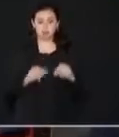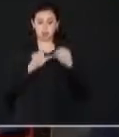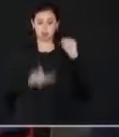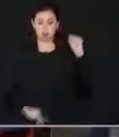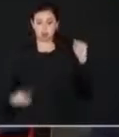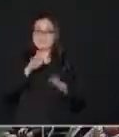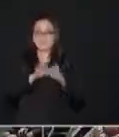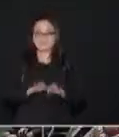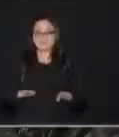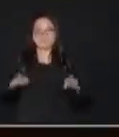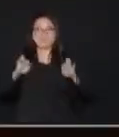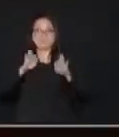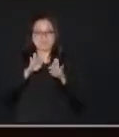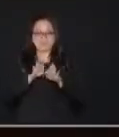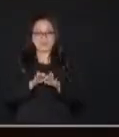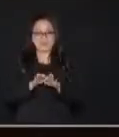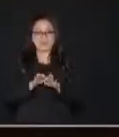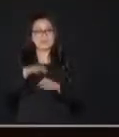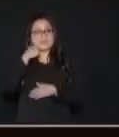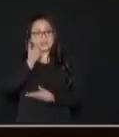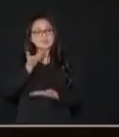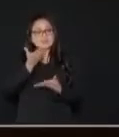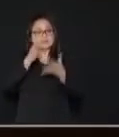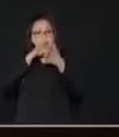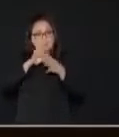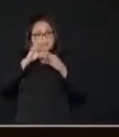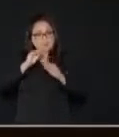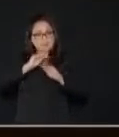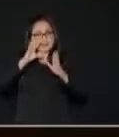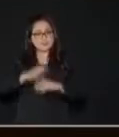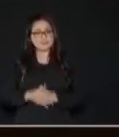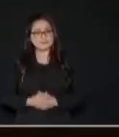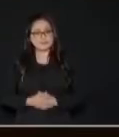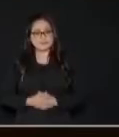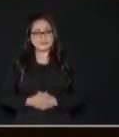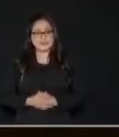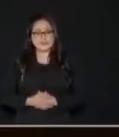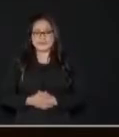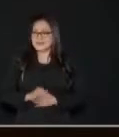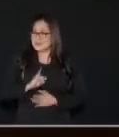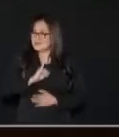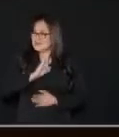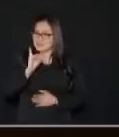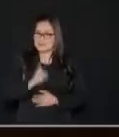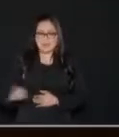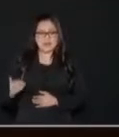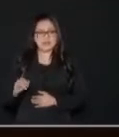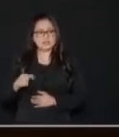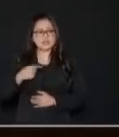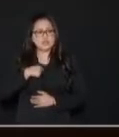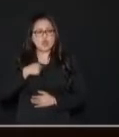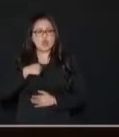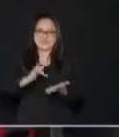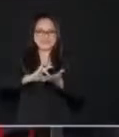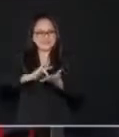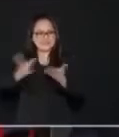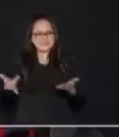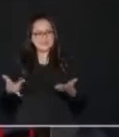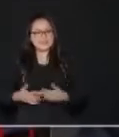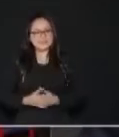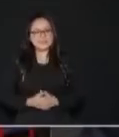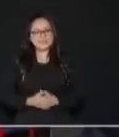mi pueblo dejó en claro que bajo ninguna circunstancia habré de reelegirme